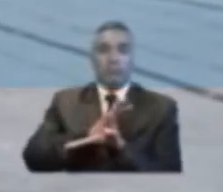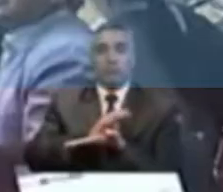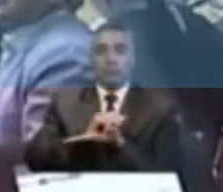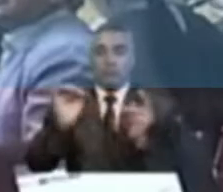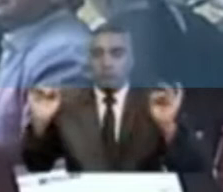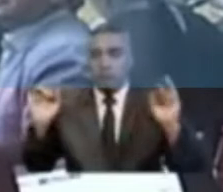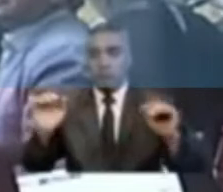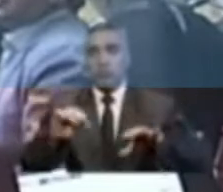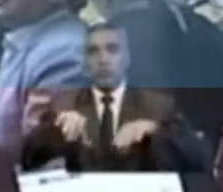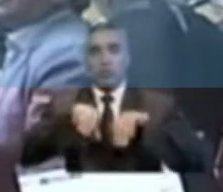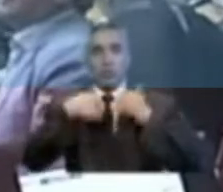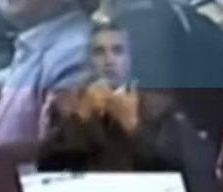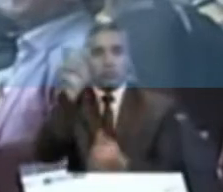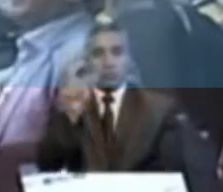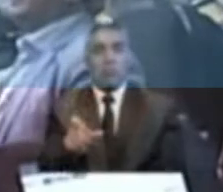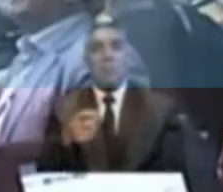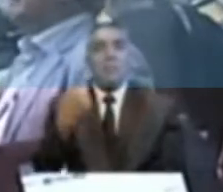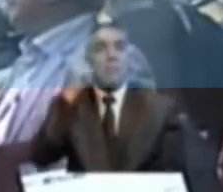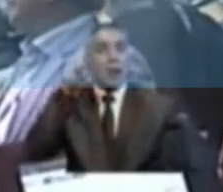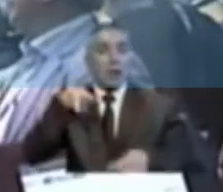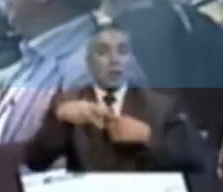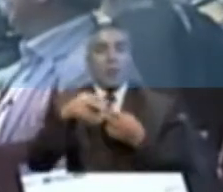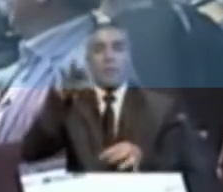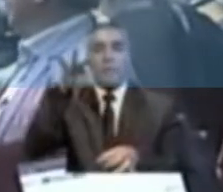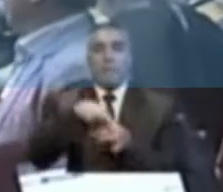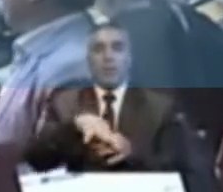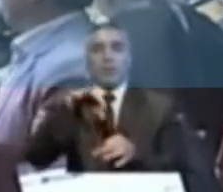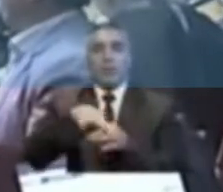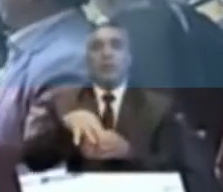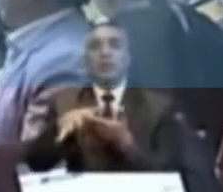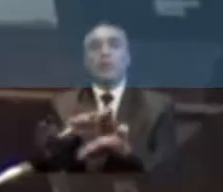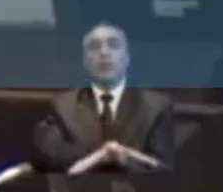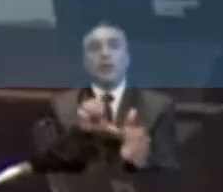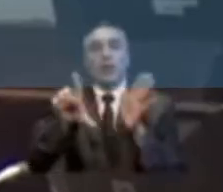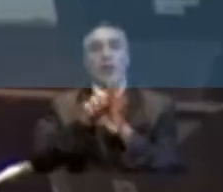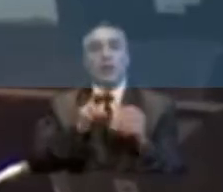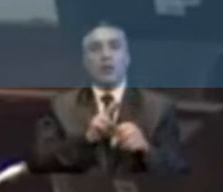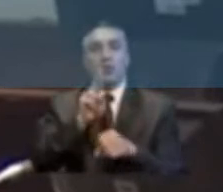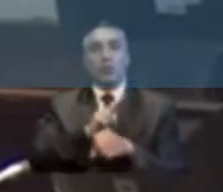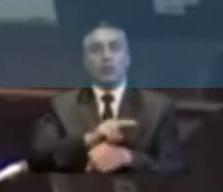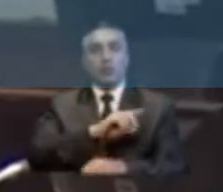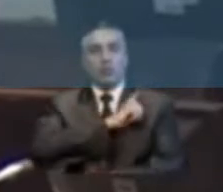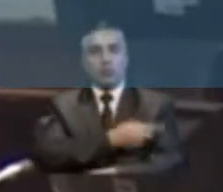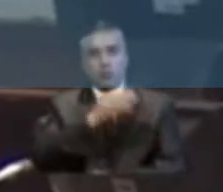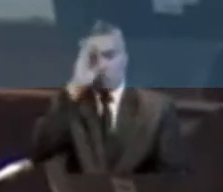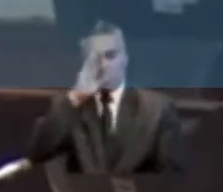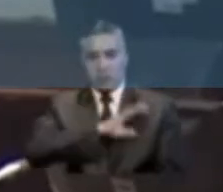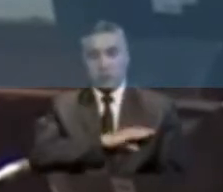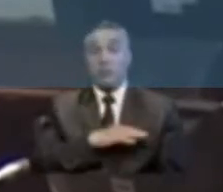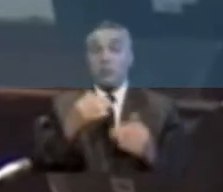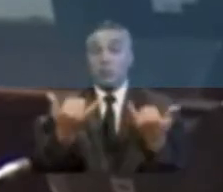Asamblea Nacional para someter a votación el proyecto de ley de uso legítimo de la fuerza. Esta mañana